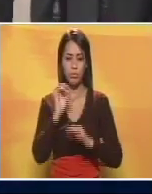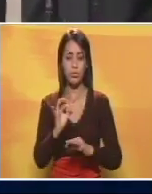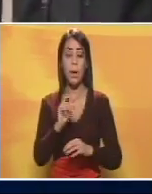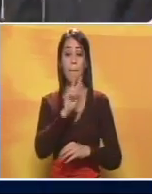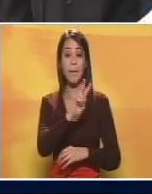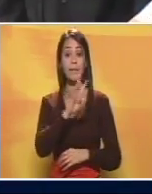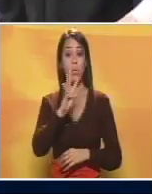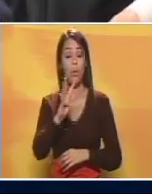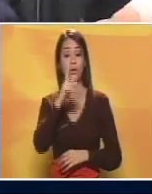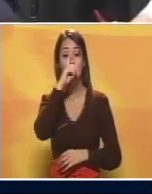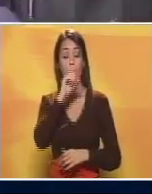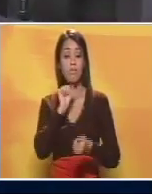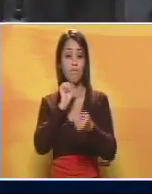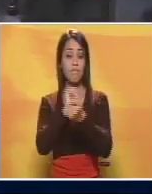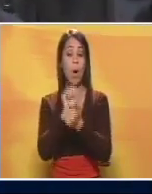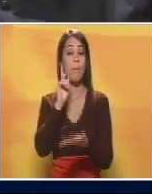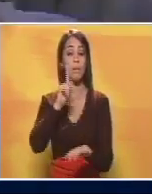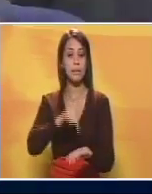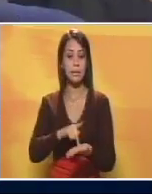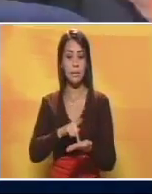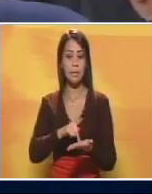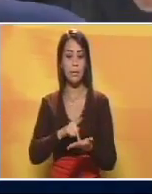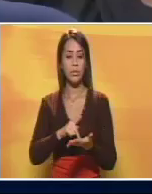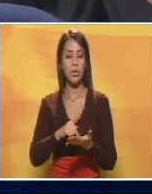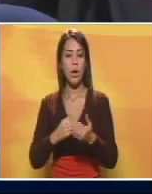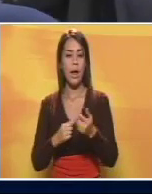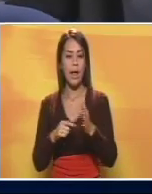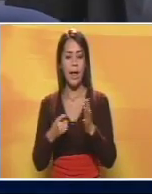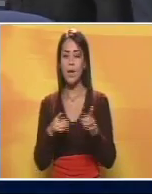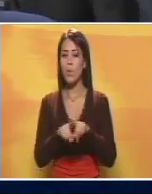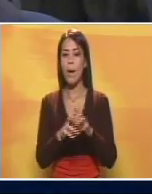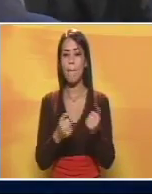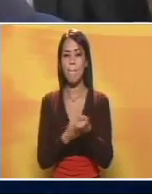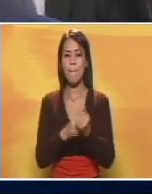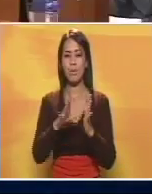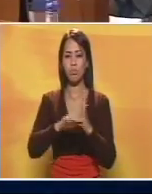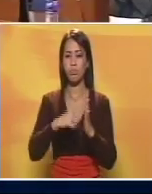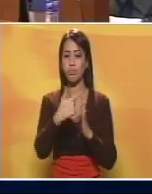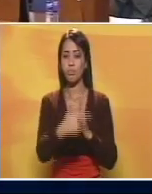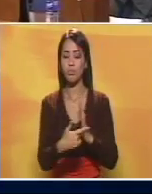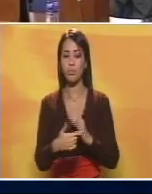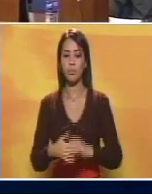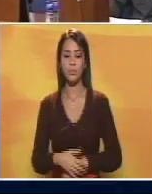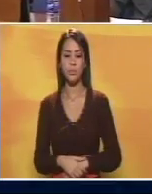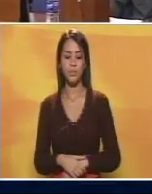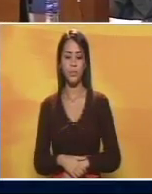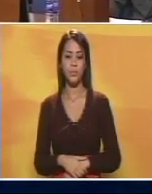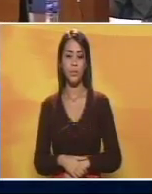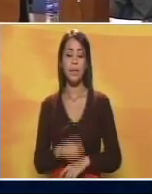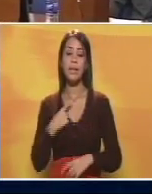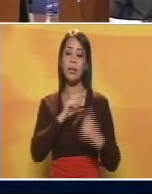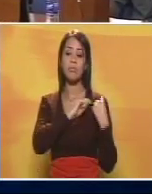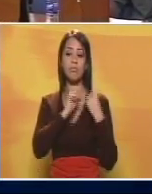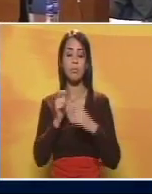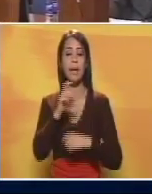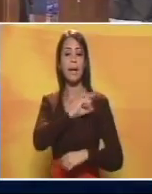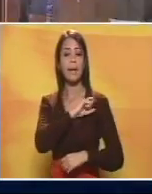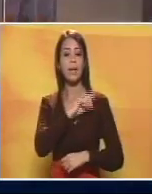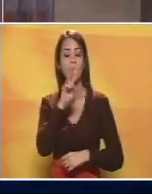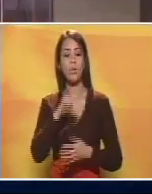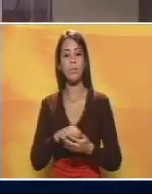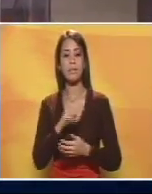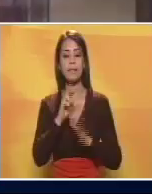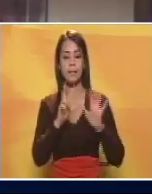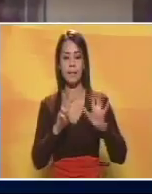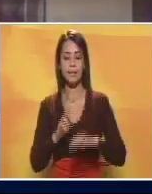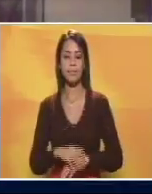de cárcel por su participación en la trama de corrupción, la Rasputina, que forzó su destitución en enero de 2007.